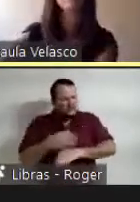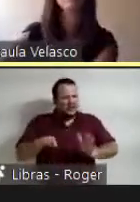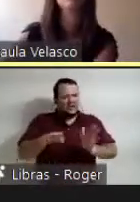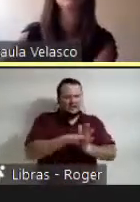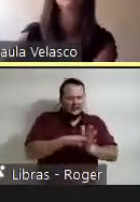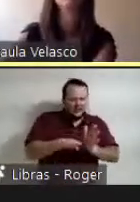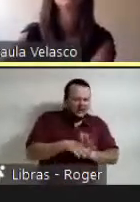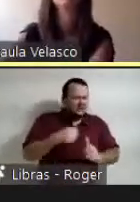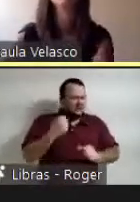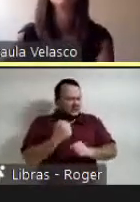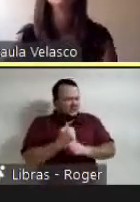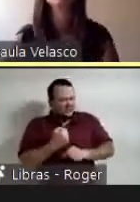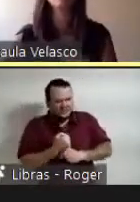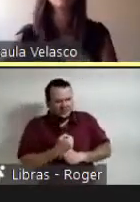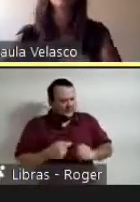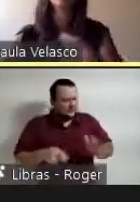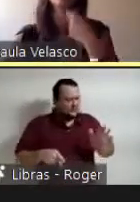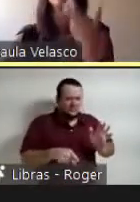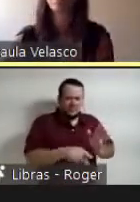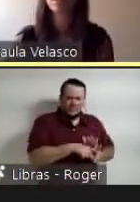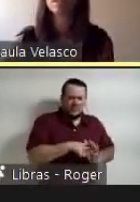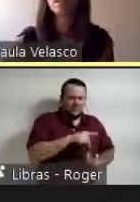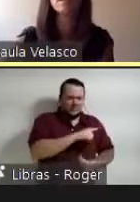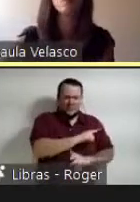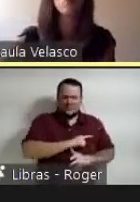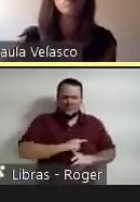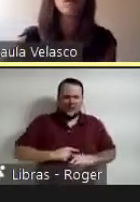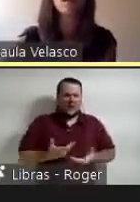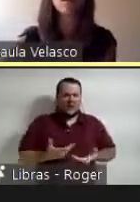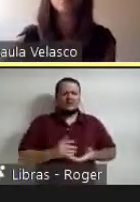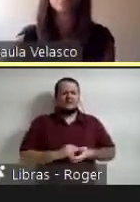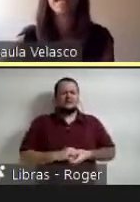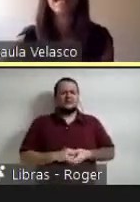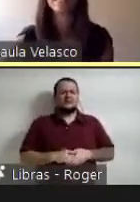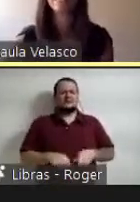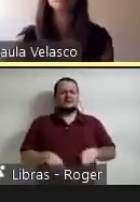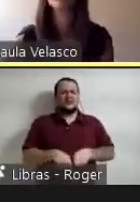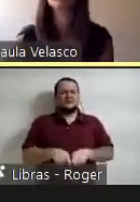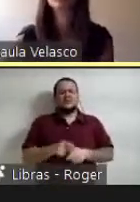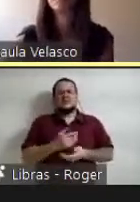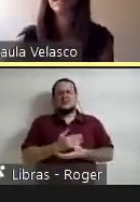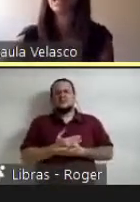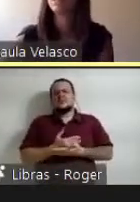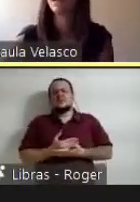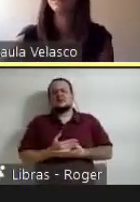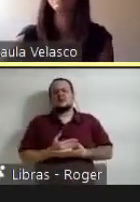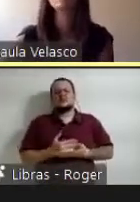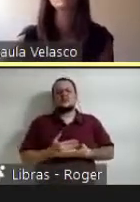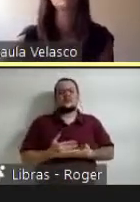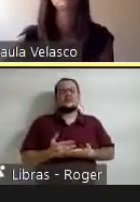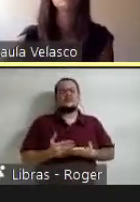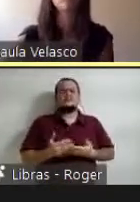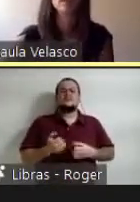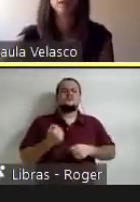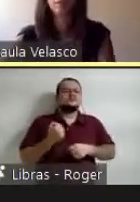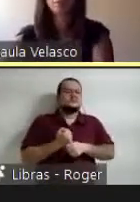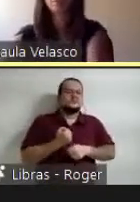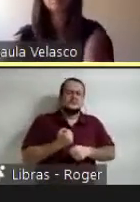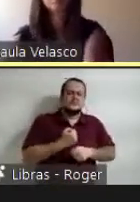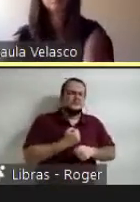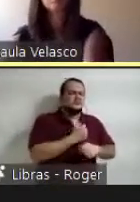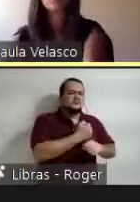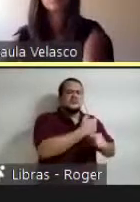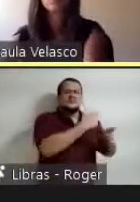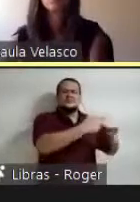e comenzaba a iniciar una serie de obras que constituiría en la imagen de este nuevo país